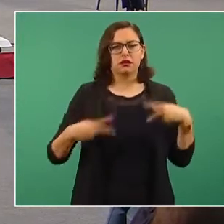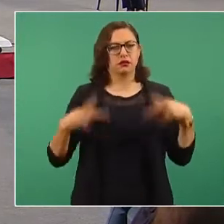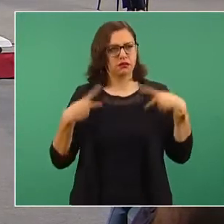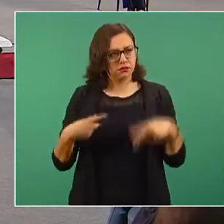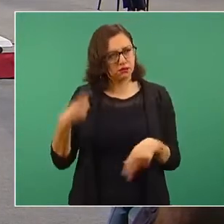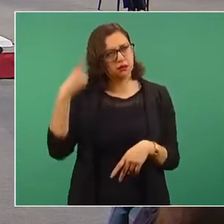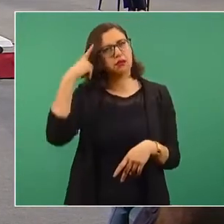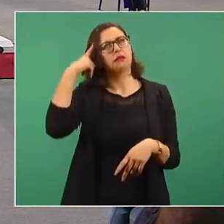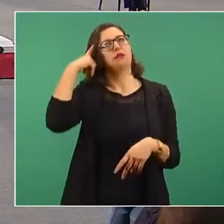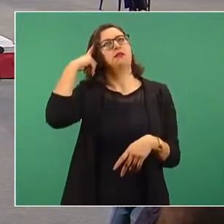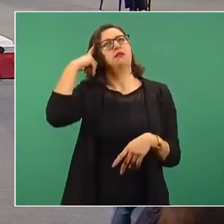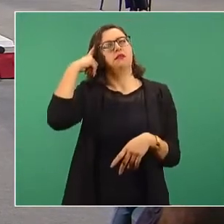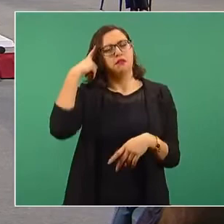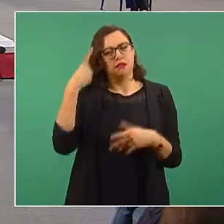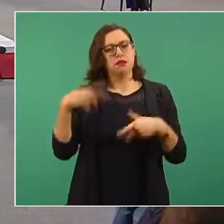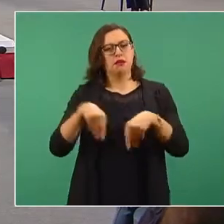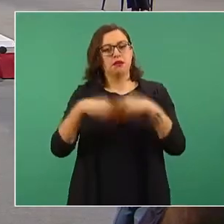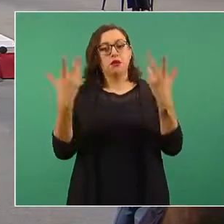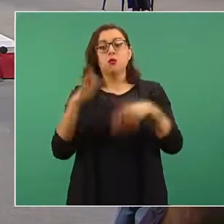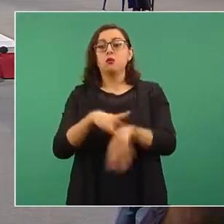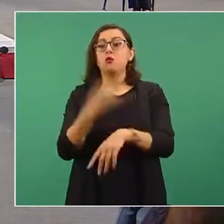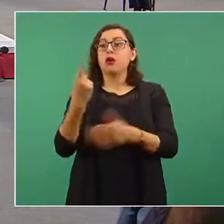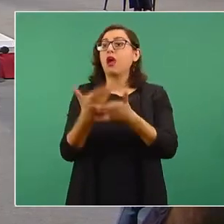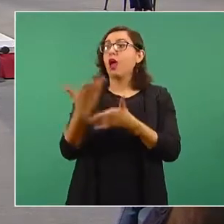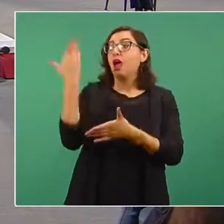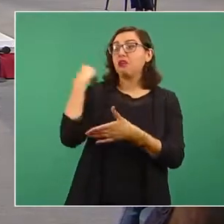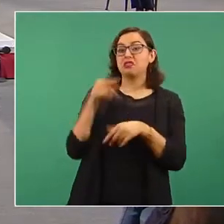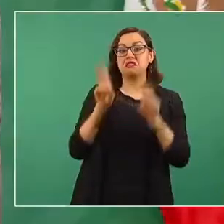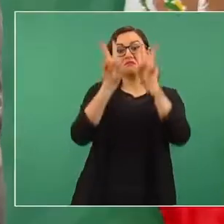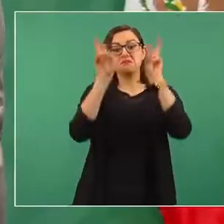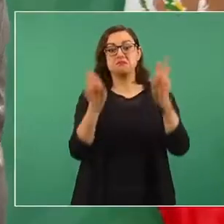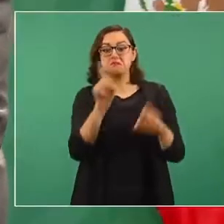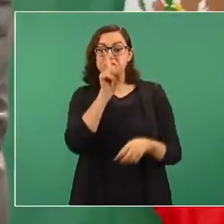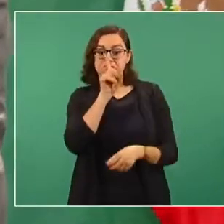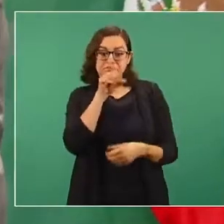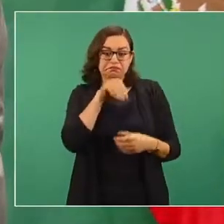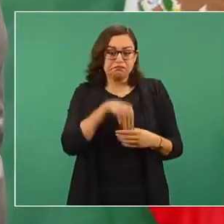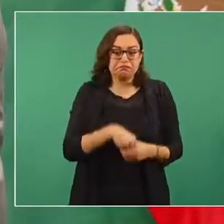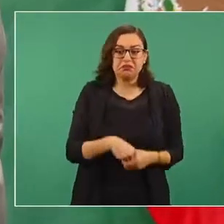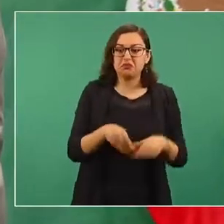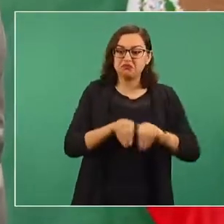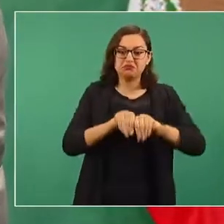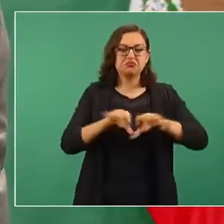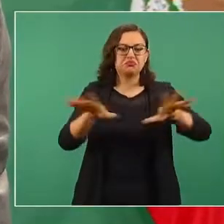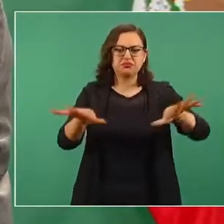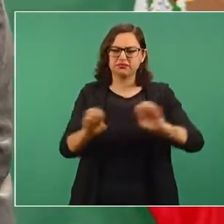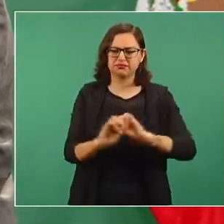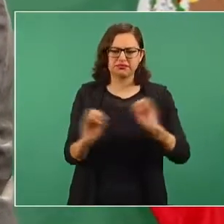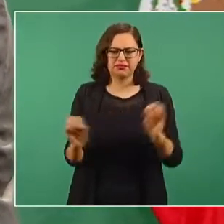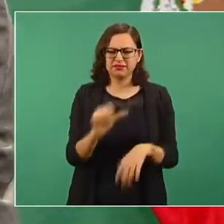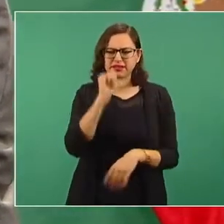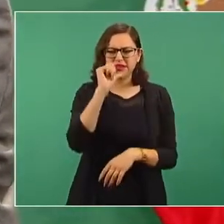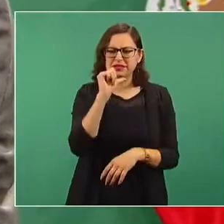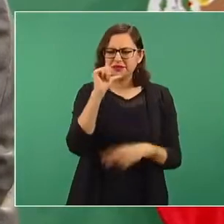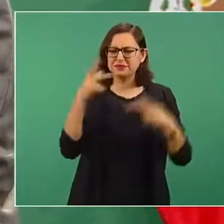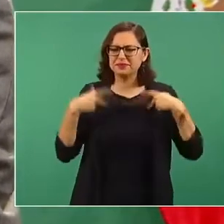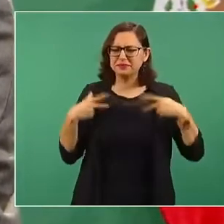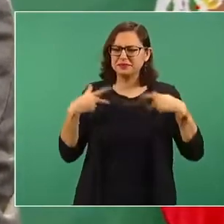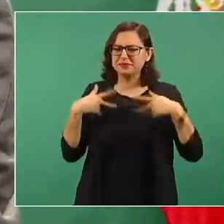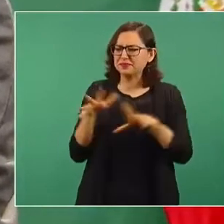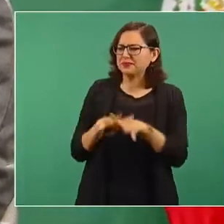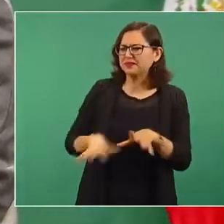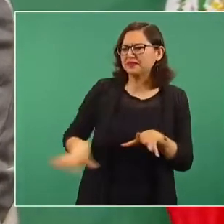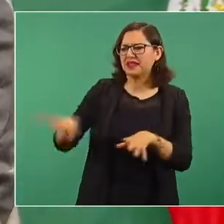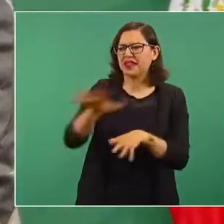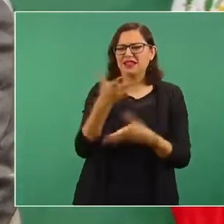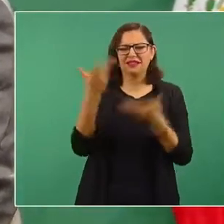asuntos no trascendían, porque no les importaba el pueblo. Decían que la